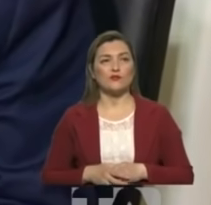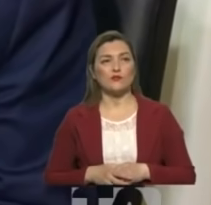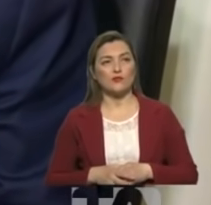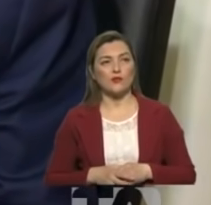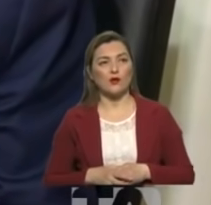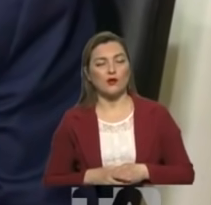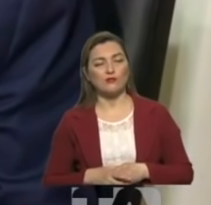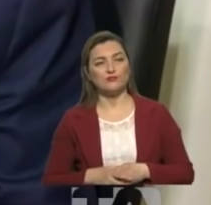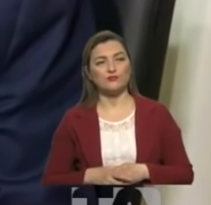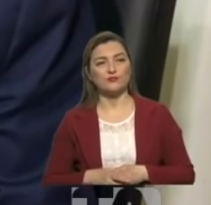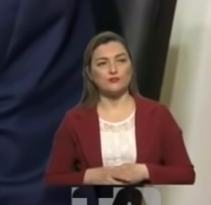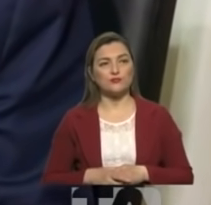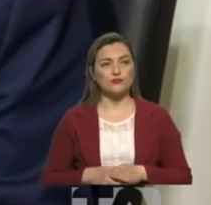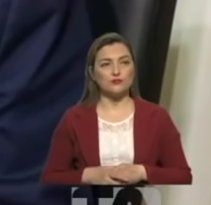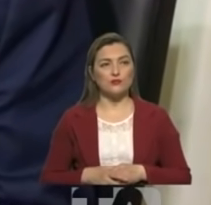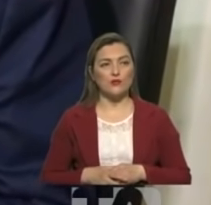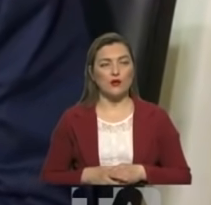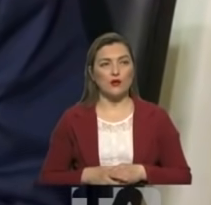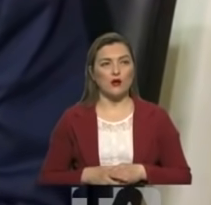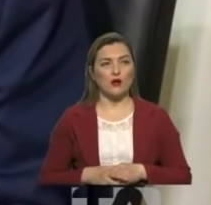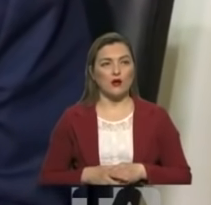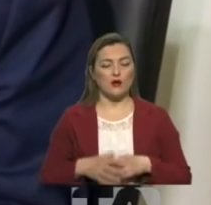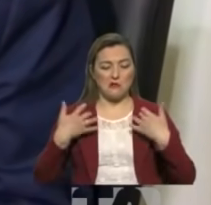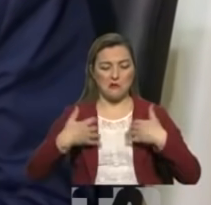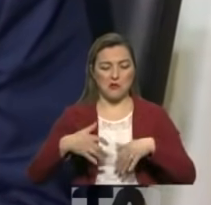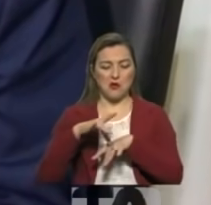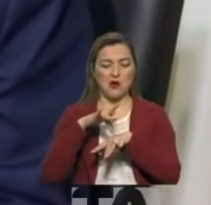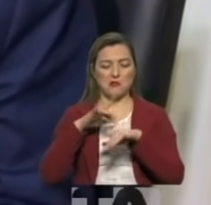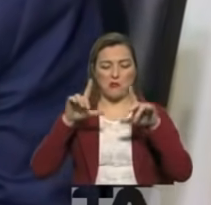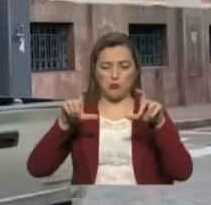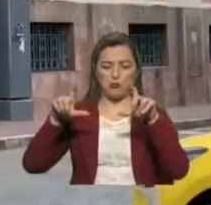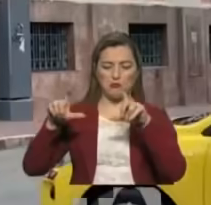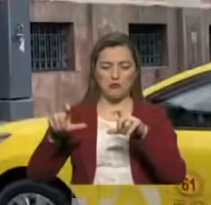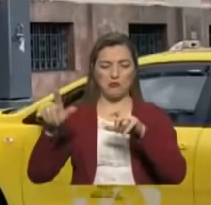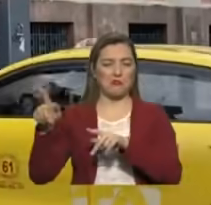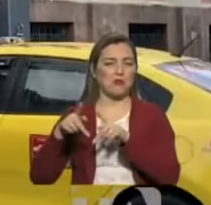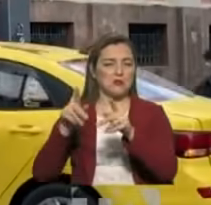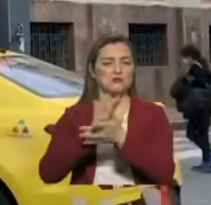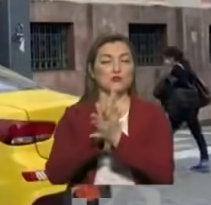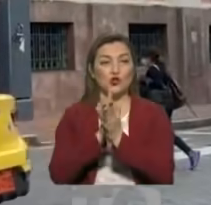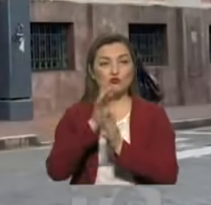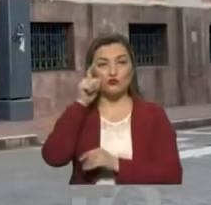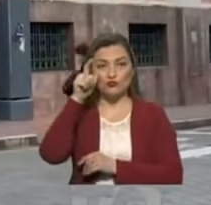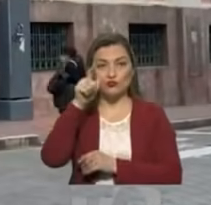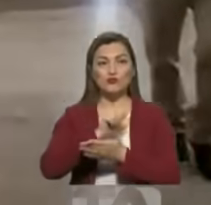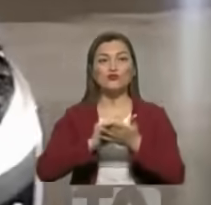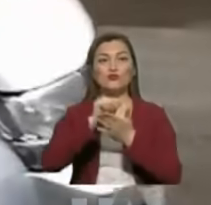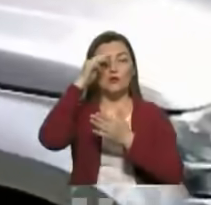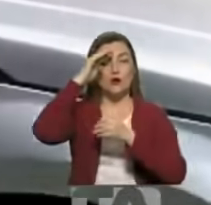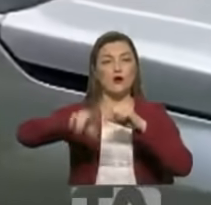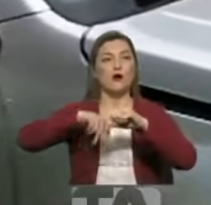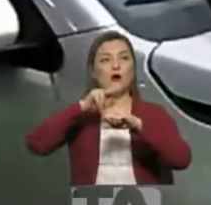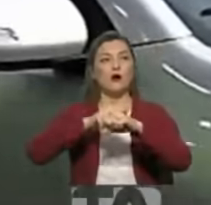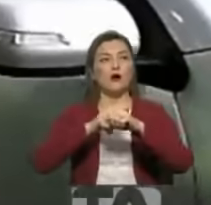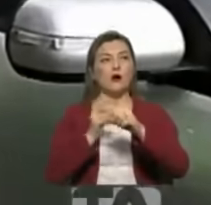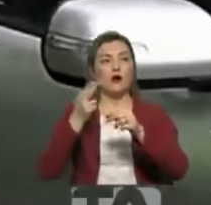estaba haciendo. También fotografió las partes íntimas de la mujer sin el consentimiento de esta. La Fiscalía de la SOAI y la Policía Nacional